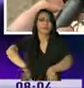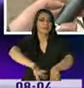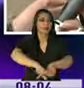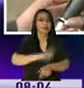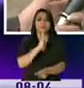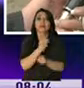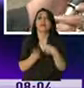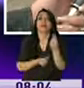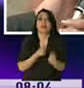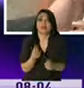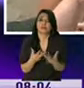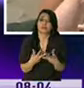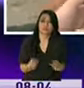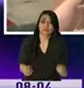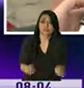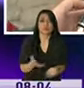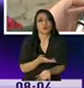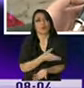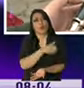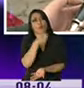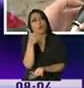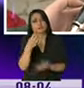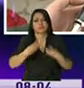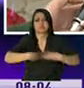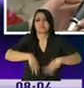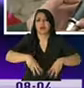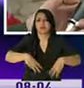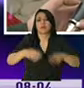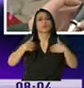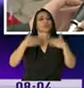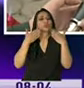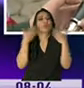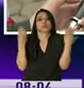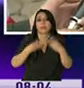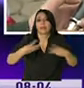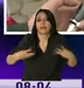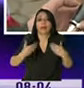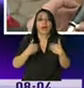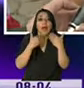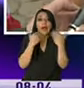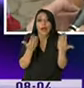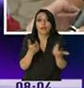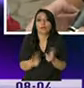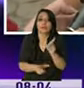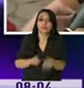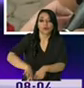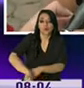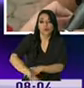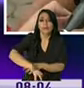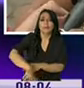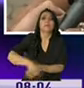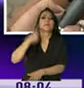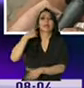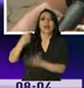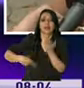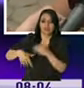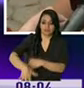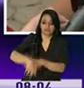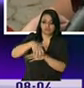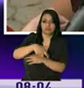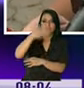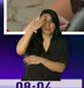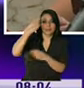encontrar una solución más efectiva, menos dañina y menos lucrativa para los sinvergüenzas. Y aparte que para los vecinos es